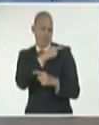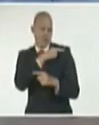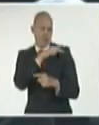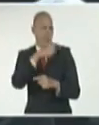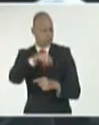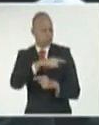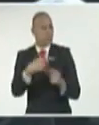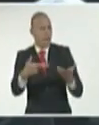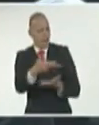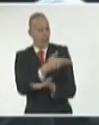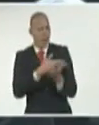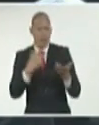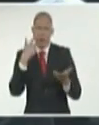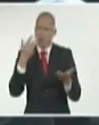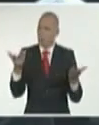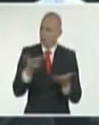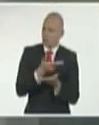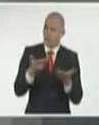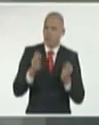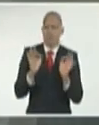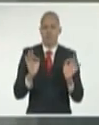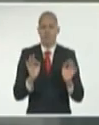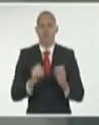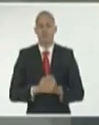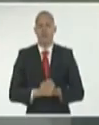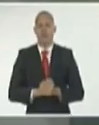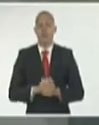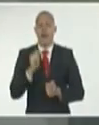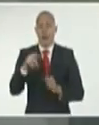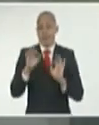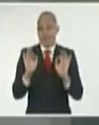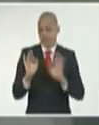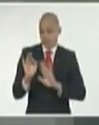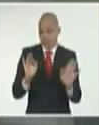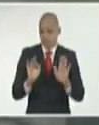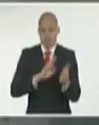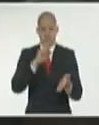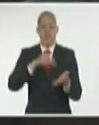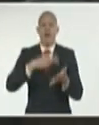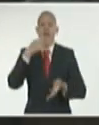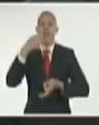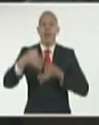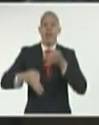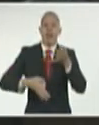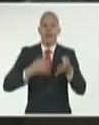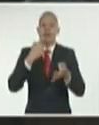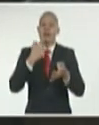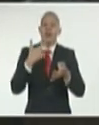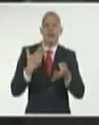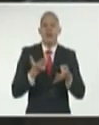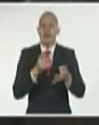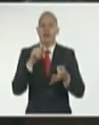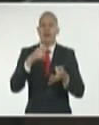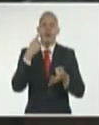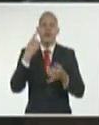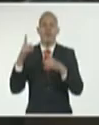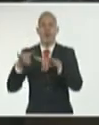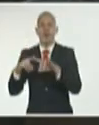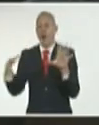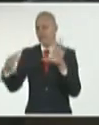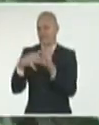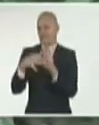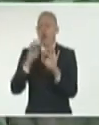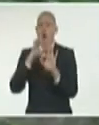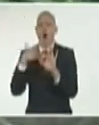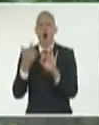Cuba, Miguel Díaz-Canel Bermúdez. En el encuentro se expusieron experiencias tuneras en el vínculo con la universidad a través de los